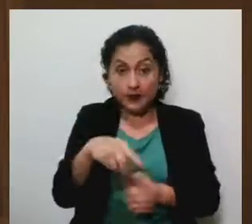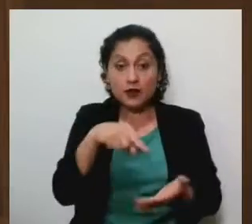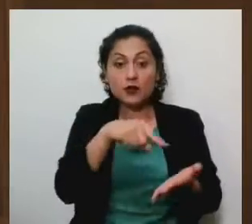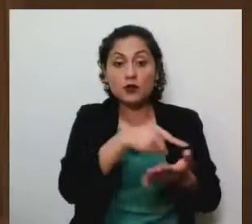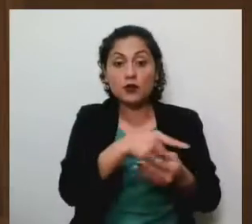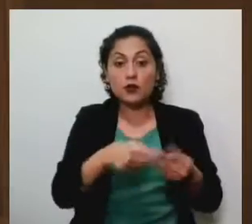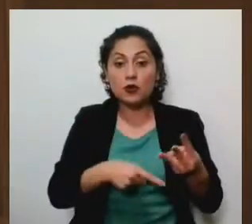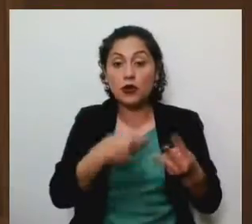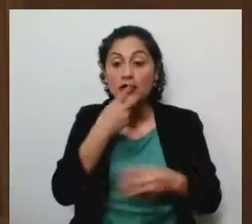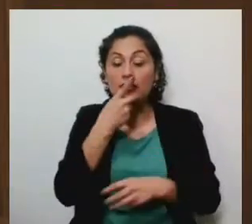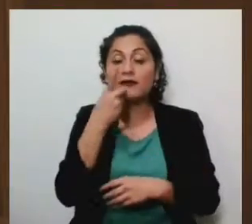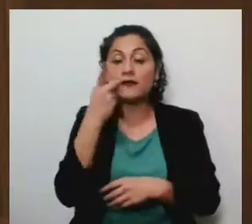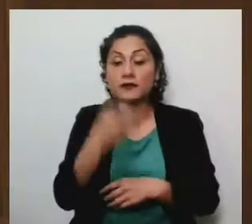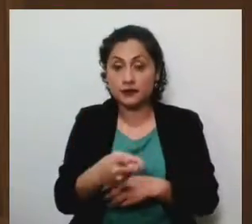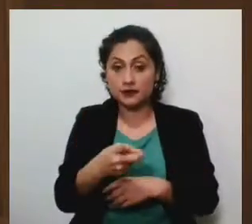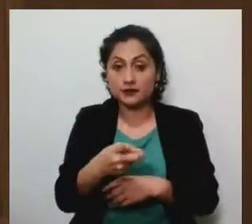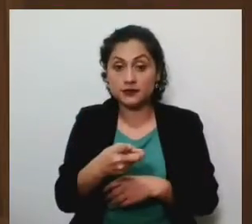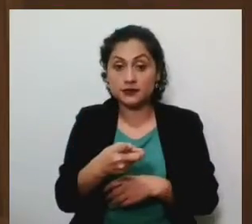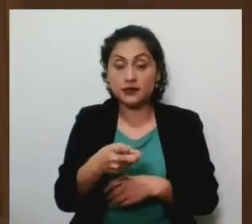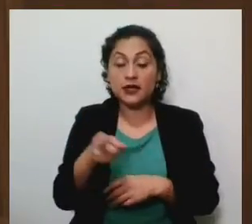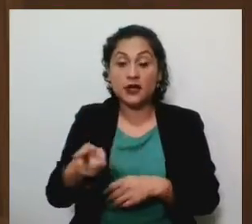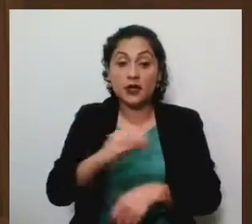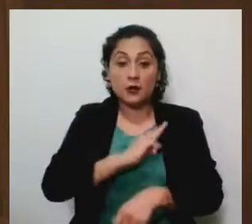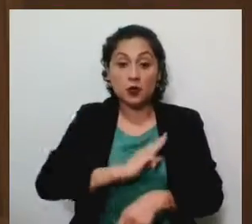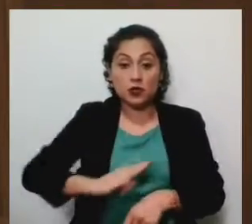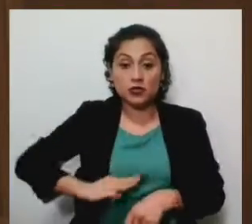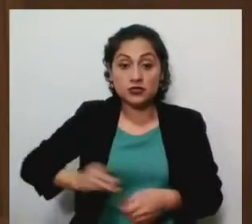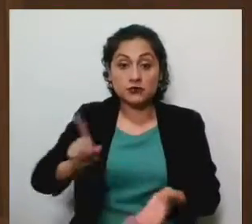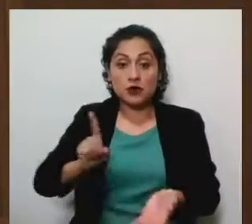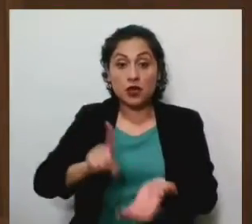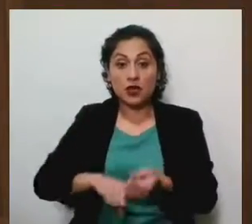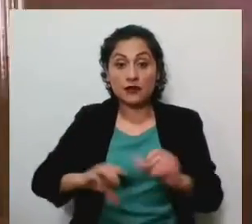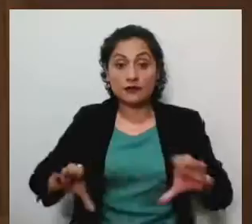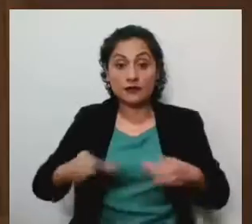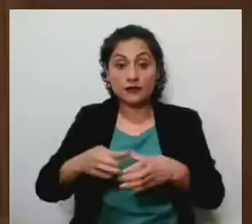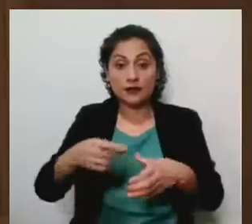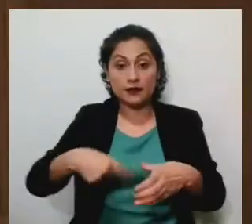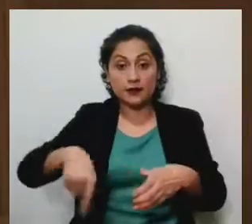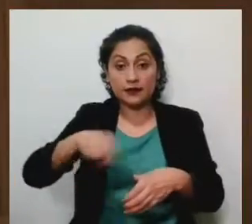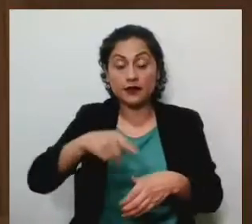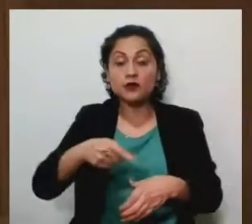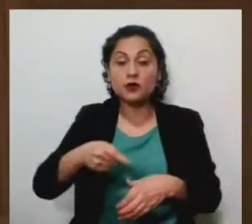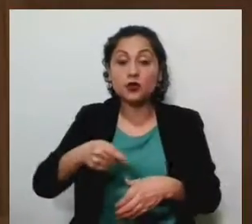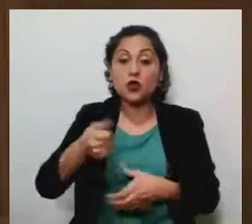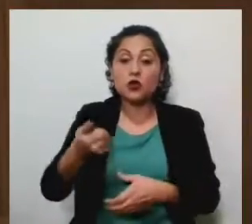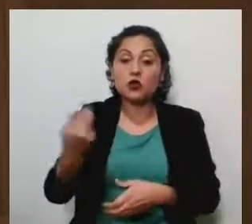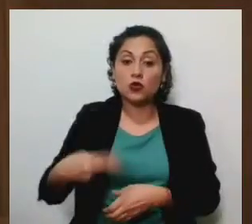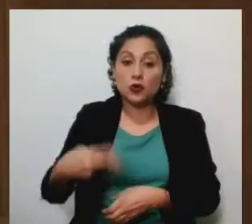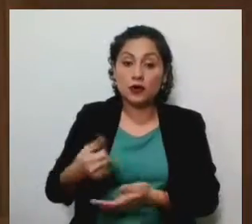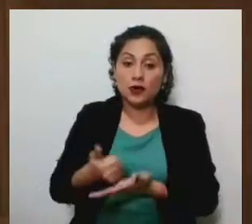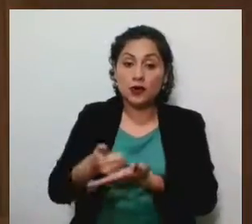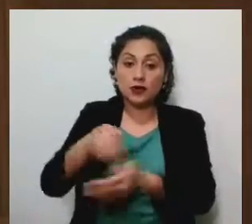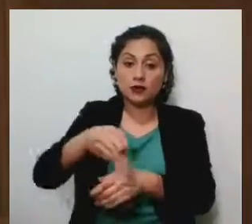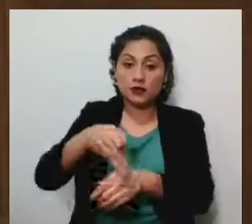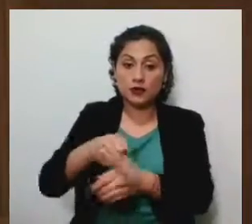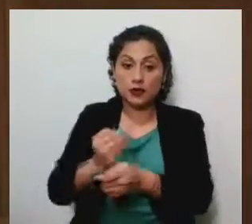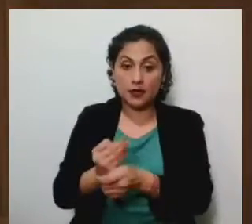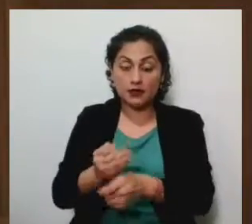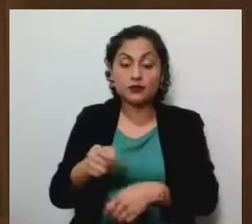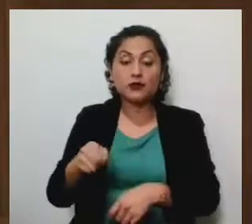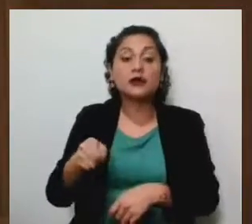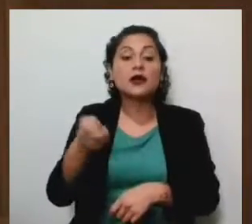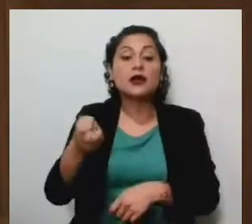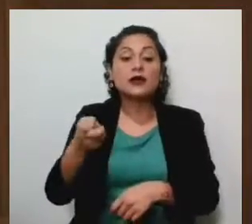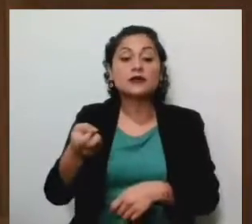cargo de un órgano colegiado y deliberante denominado ayuntamiento, el cual está integrado por un presidente o